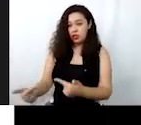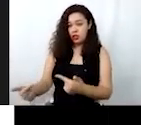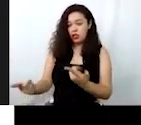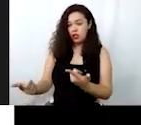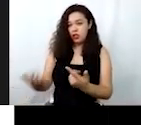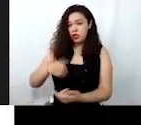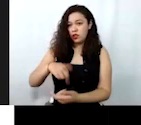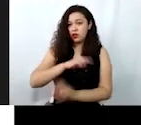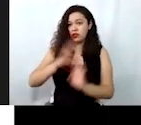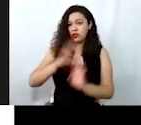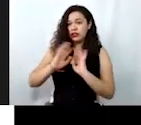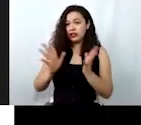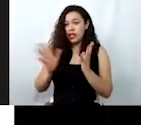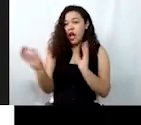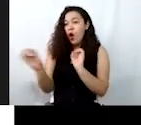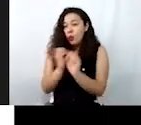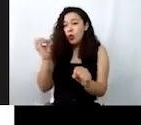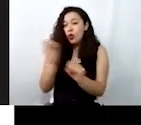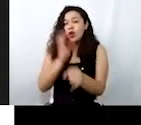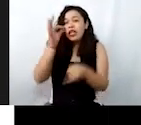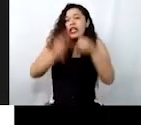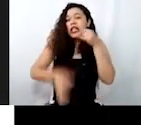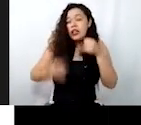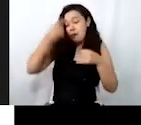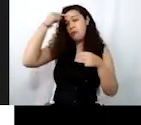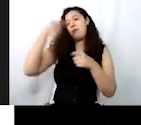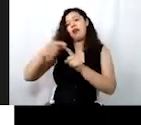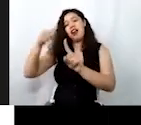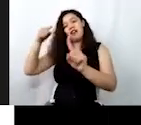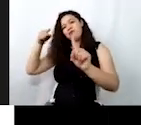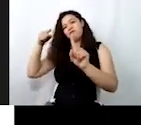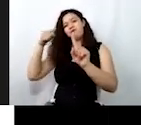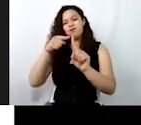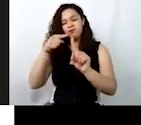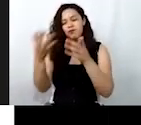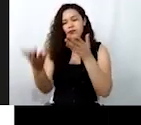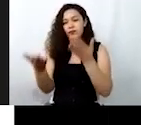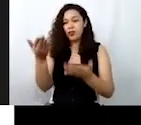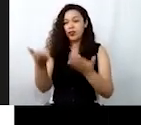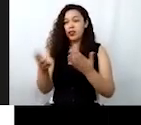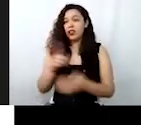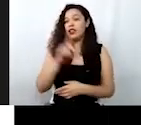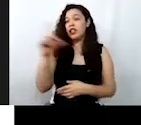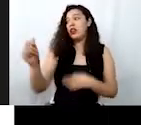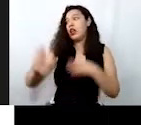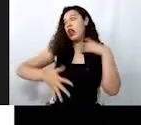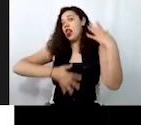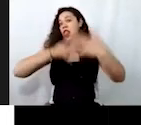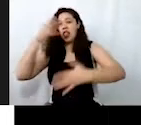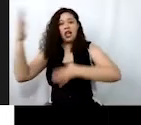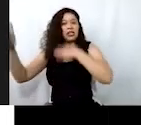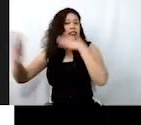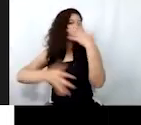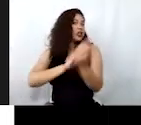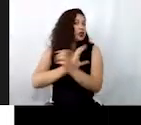la última oportunidad para llegar a este punto de equilibrio, ¿no? Después se pueden descontrolar las cosas a un grado de que